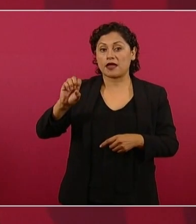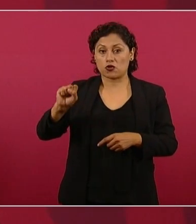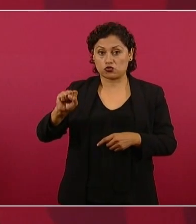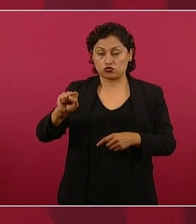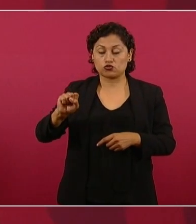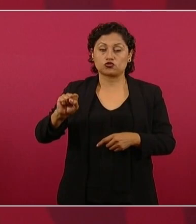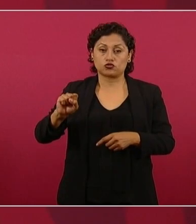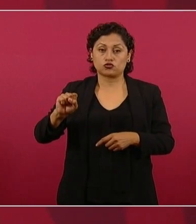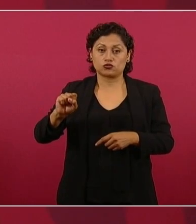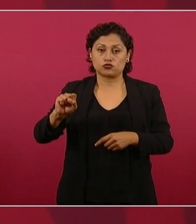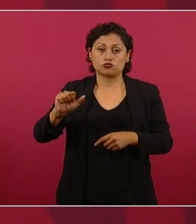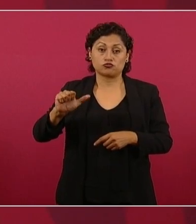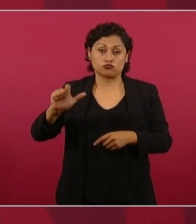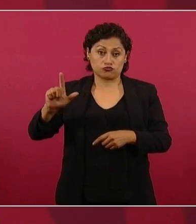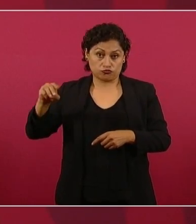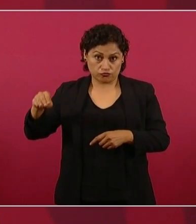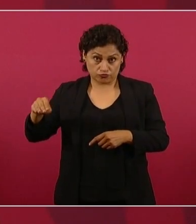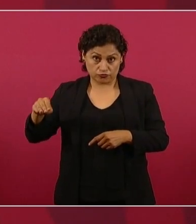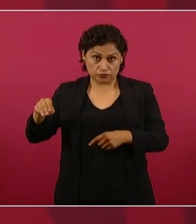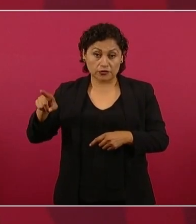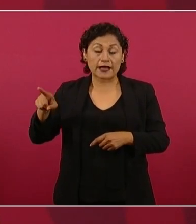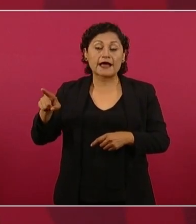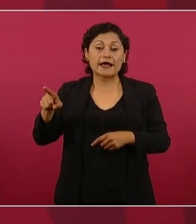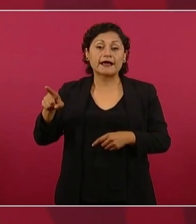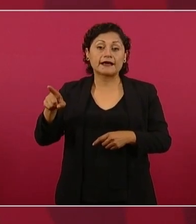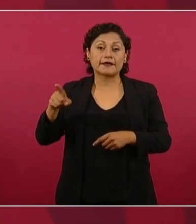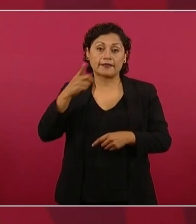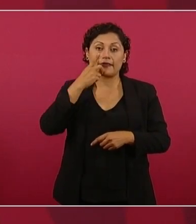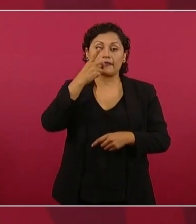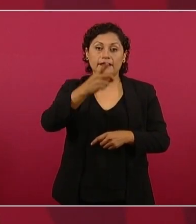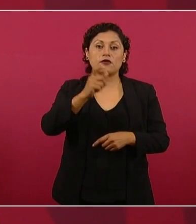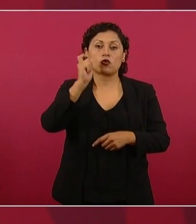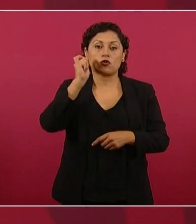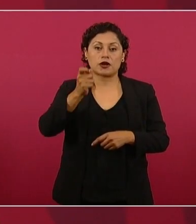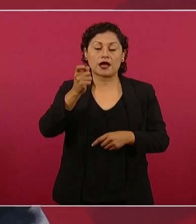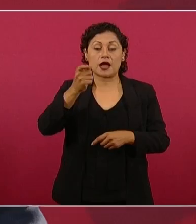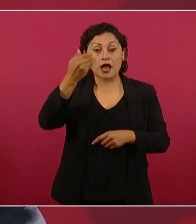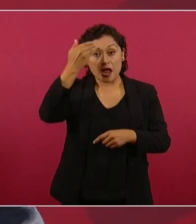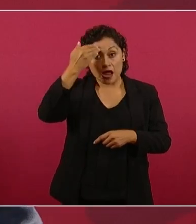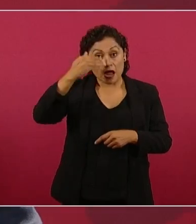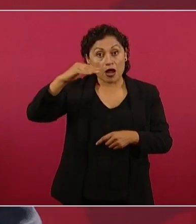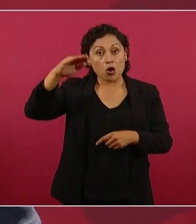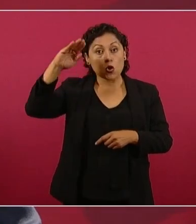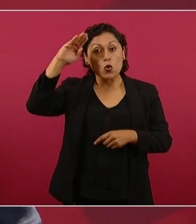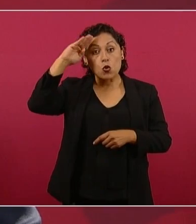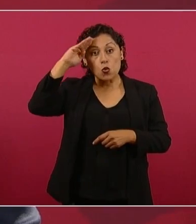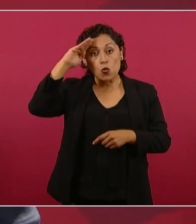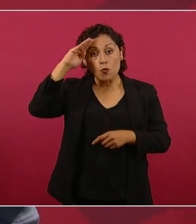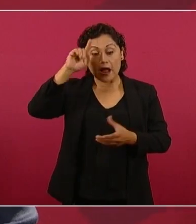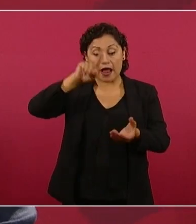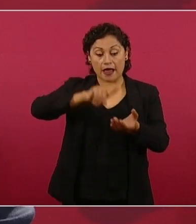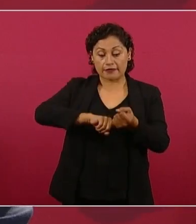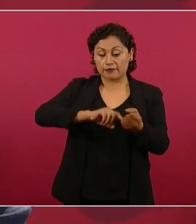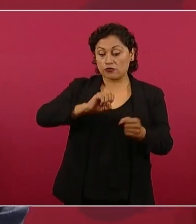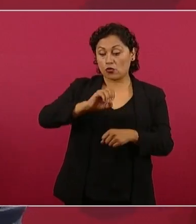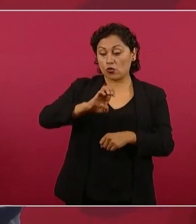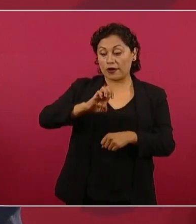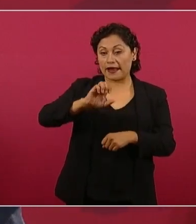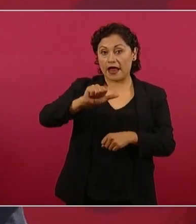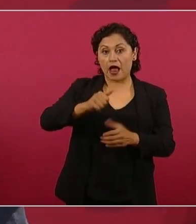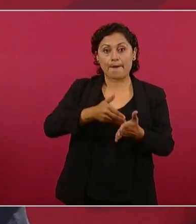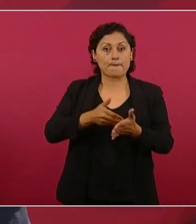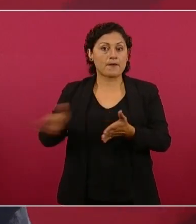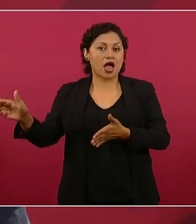que se opuso a la expulsión de Cuba de la OEA, y México fue el único